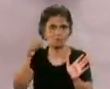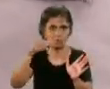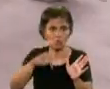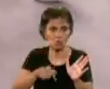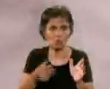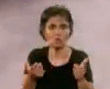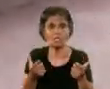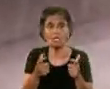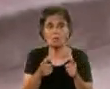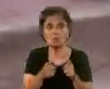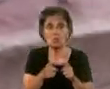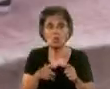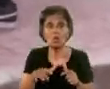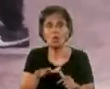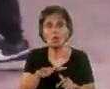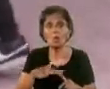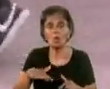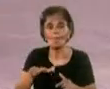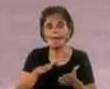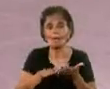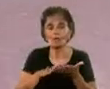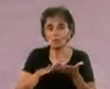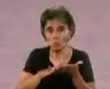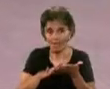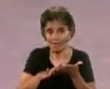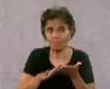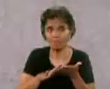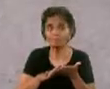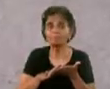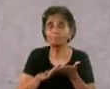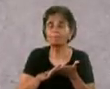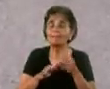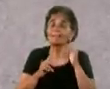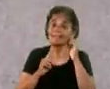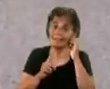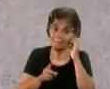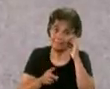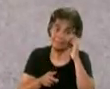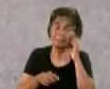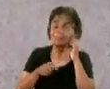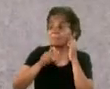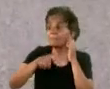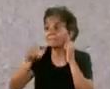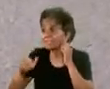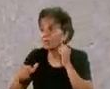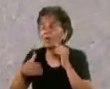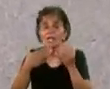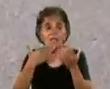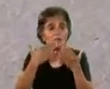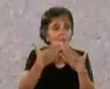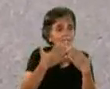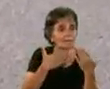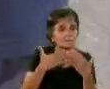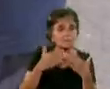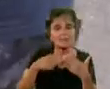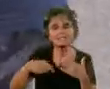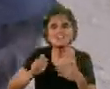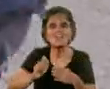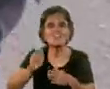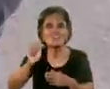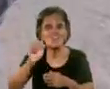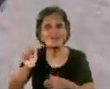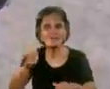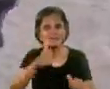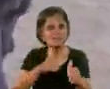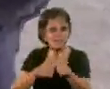Nuevo y después, por supuesto, haciendo un recorrido por el centro de atención al vecino, conversando con la gente que se ha acercado a hacer trámites